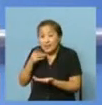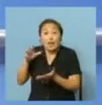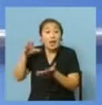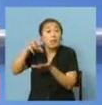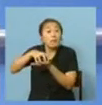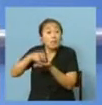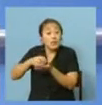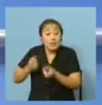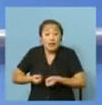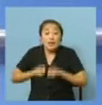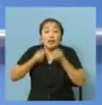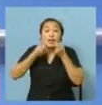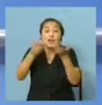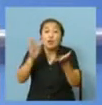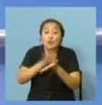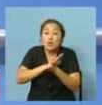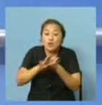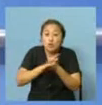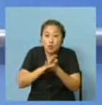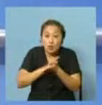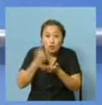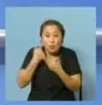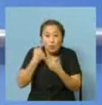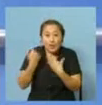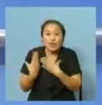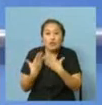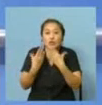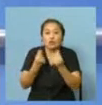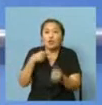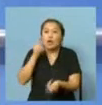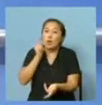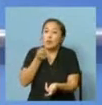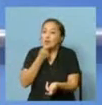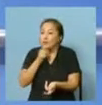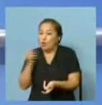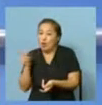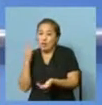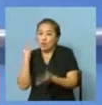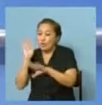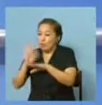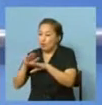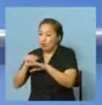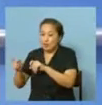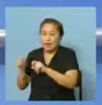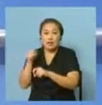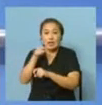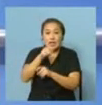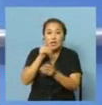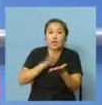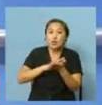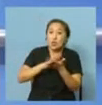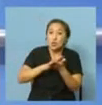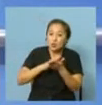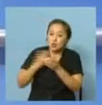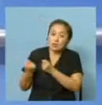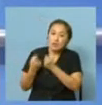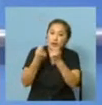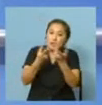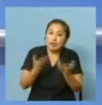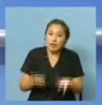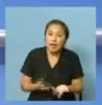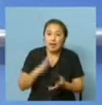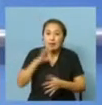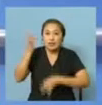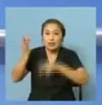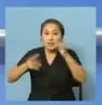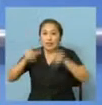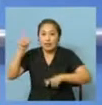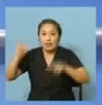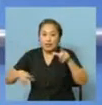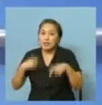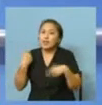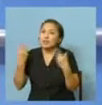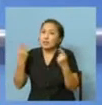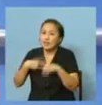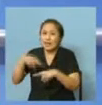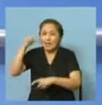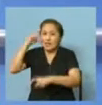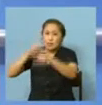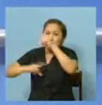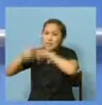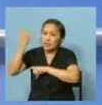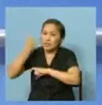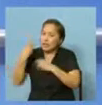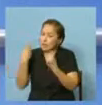ofrecimiento al consumidor para compensar aquella infracción que ha cometido la verdad que tenemos los chicos que trabajan ahí tienen mucha